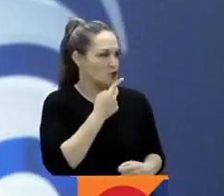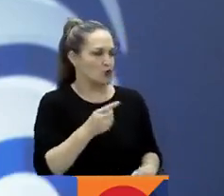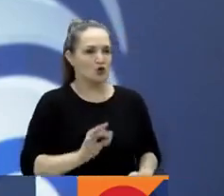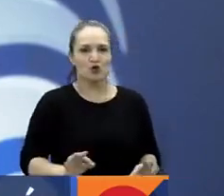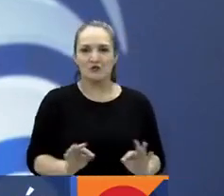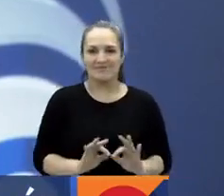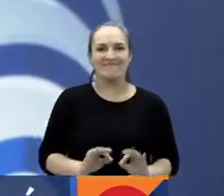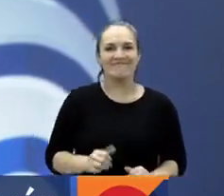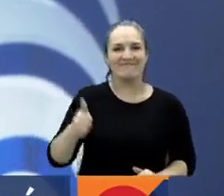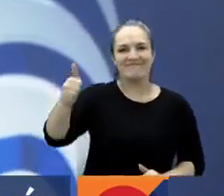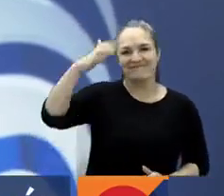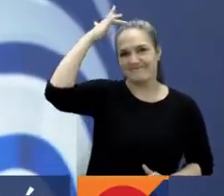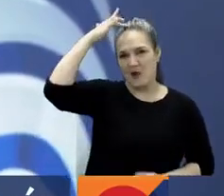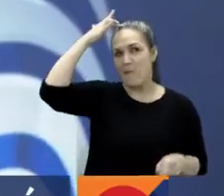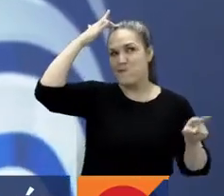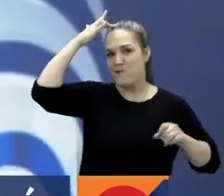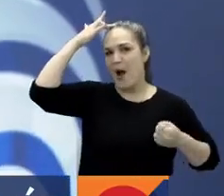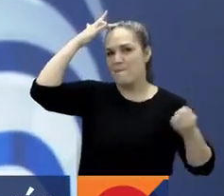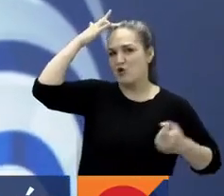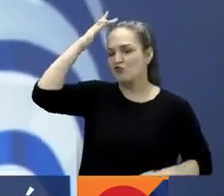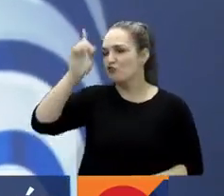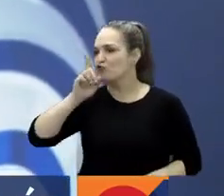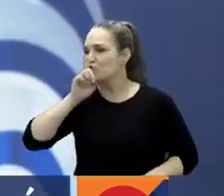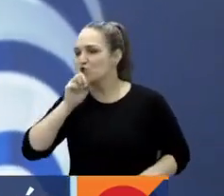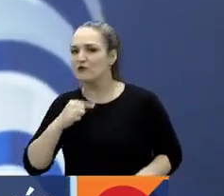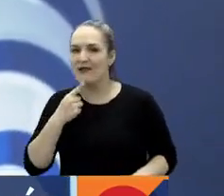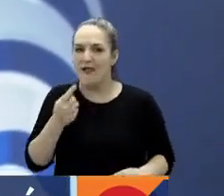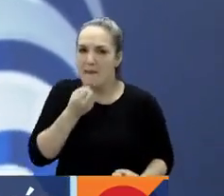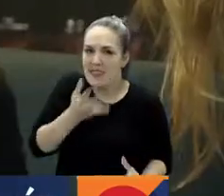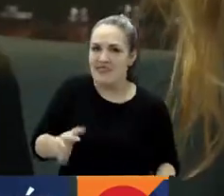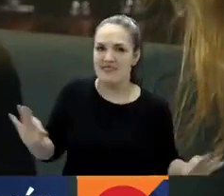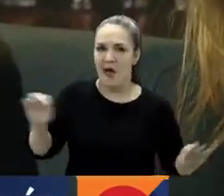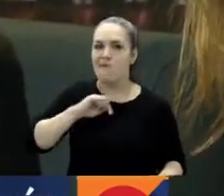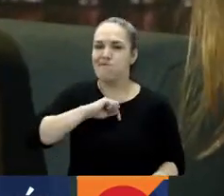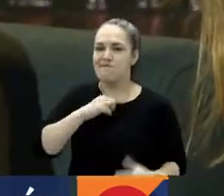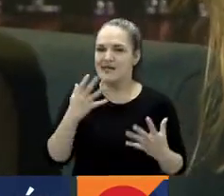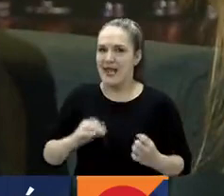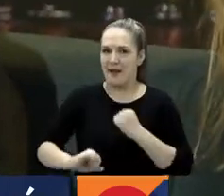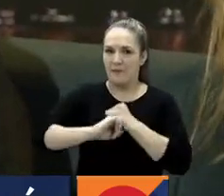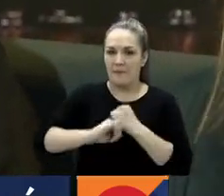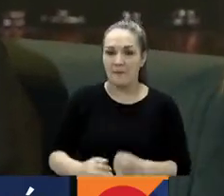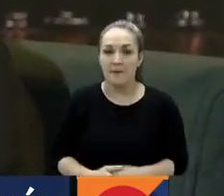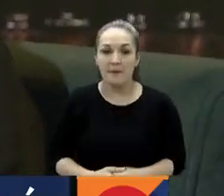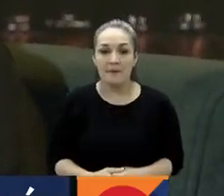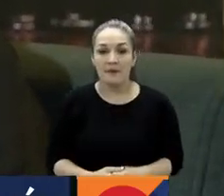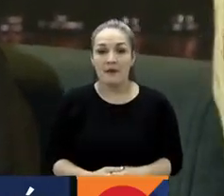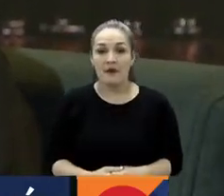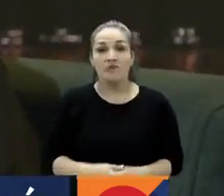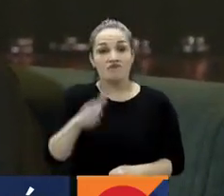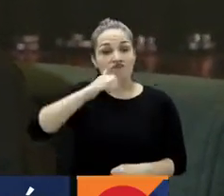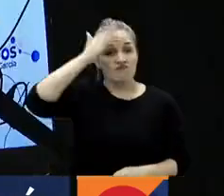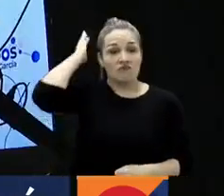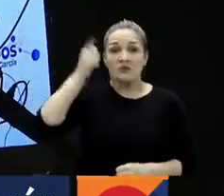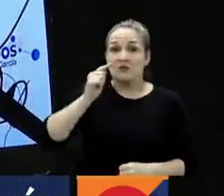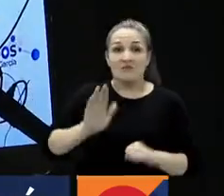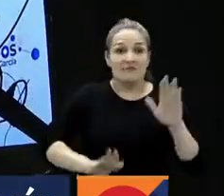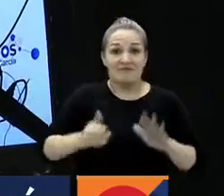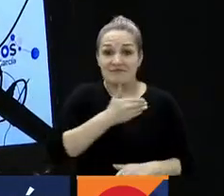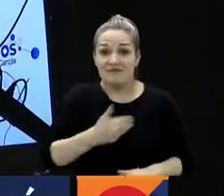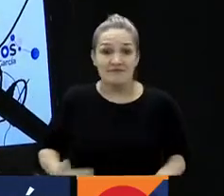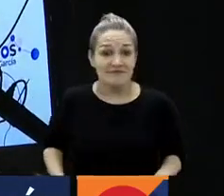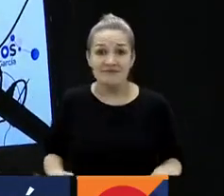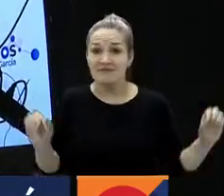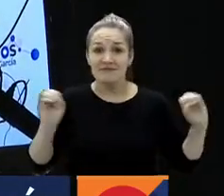a los amigos, a los familiares, guardan ese sentimiento. El candidato aseguró que de no llegar a la presidencia no